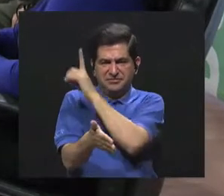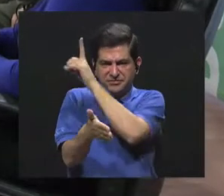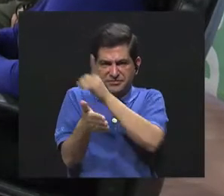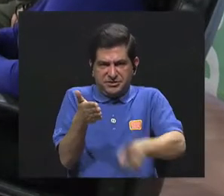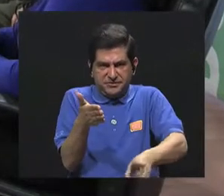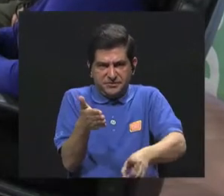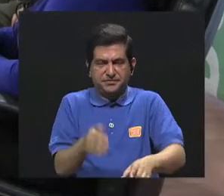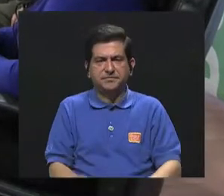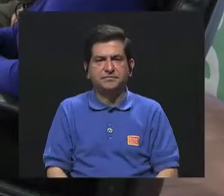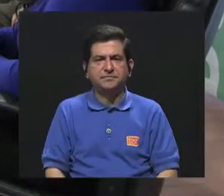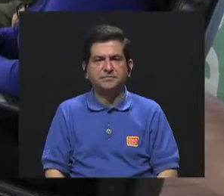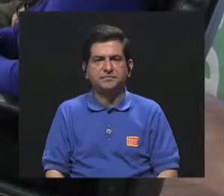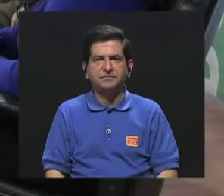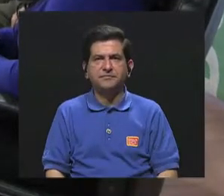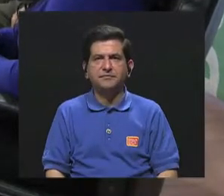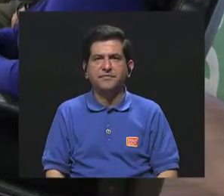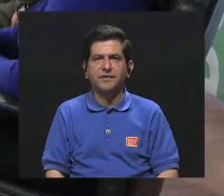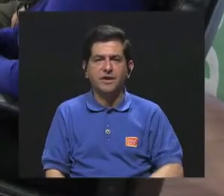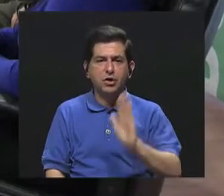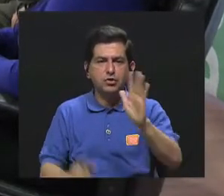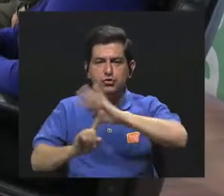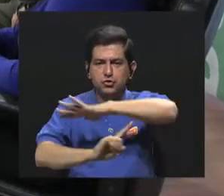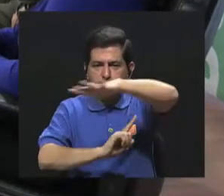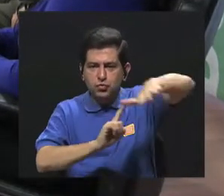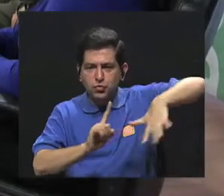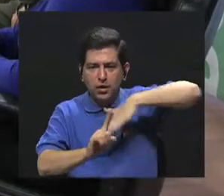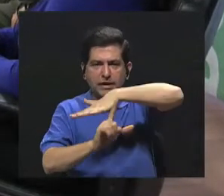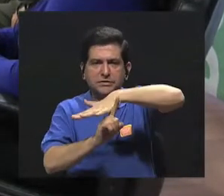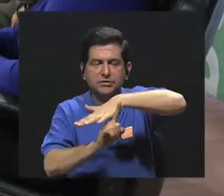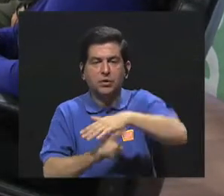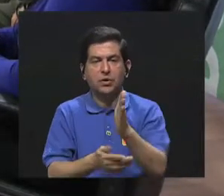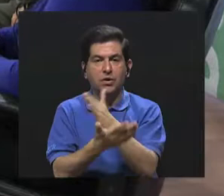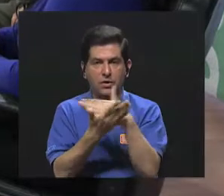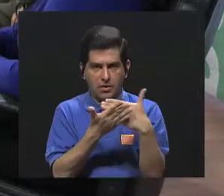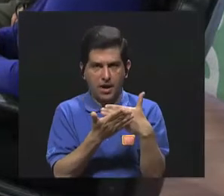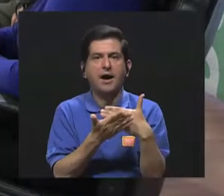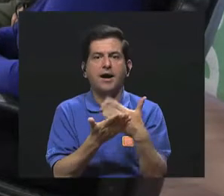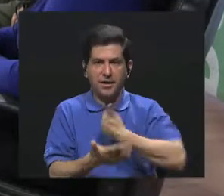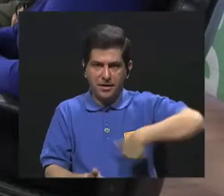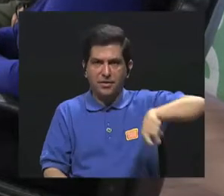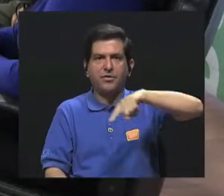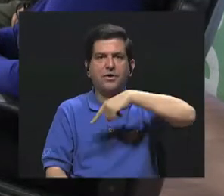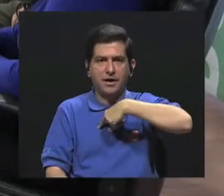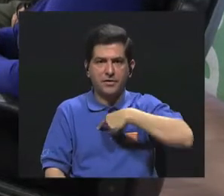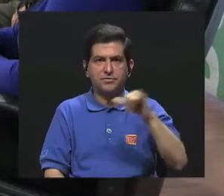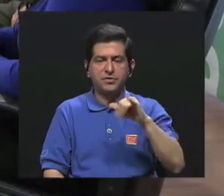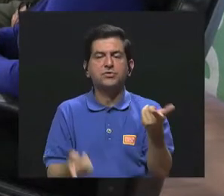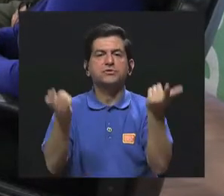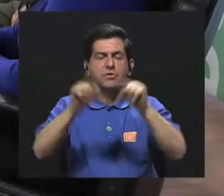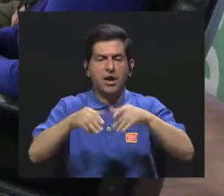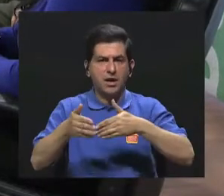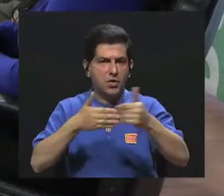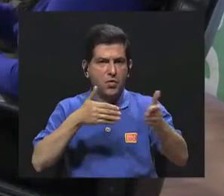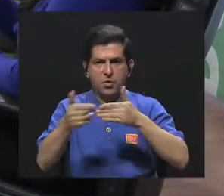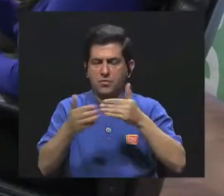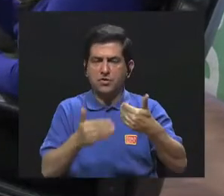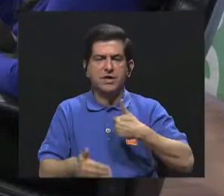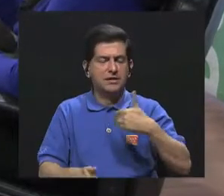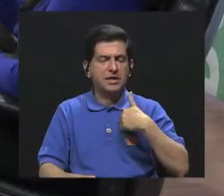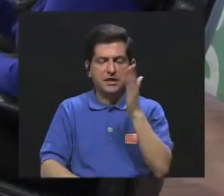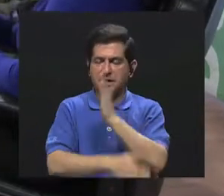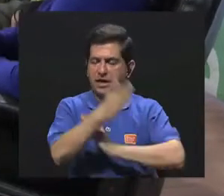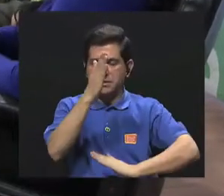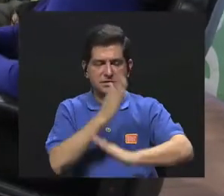discriminara o sea, su entorno, que es algo que de alguna forma nos puede pasar cualquiera a nosotros sin que incluso tengamos